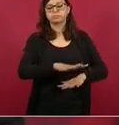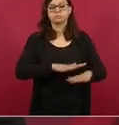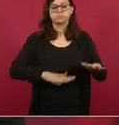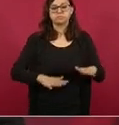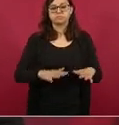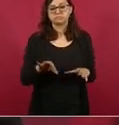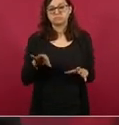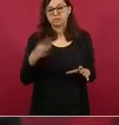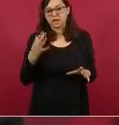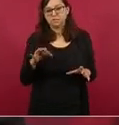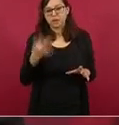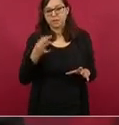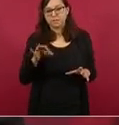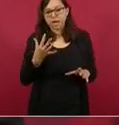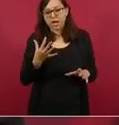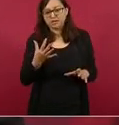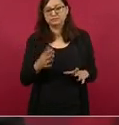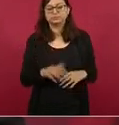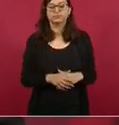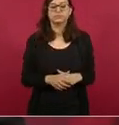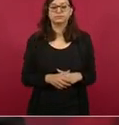y a la botana.